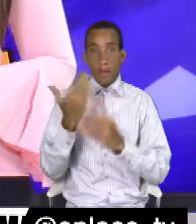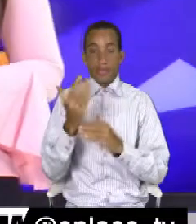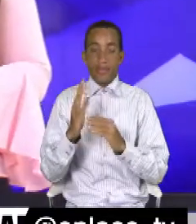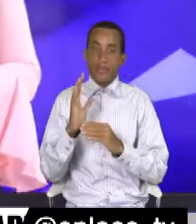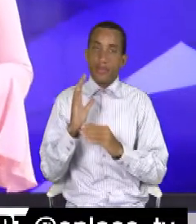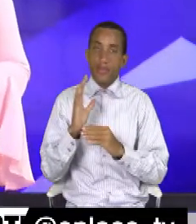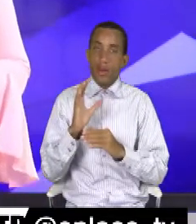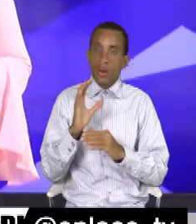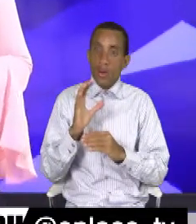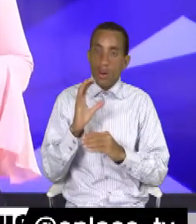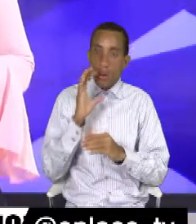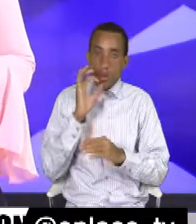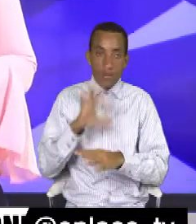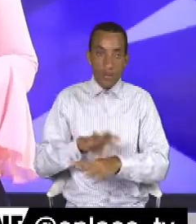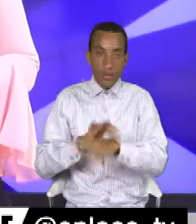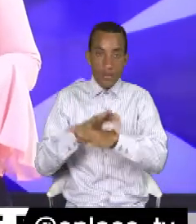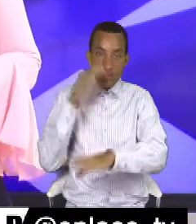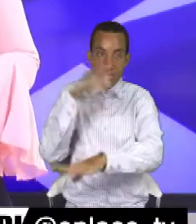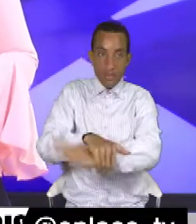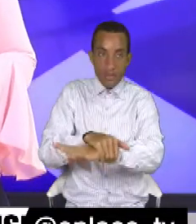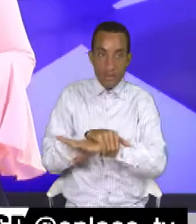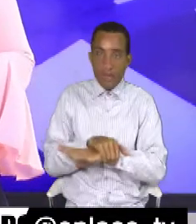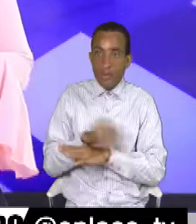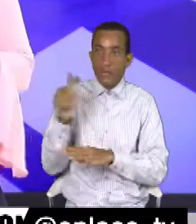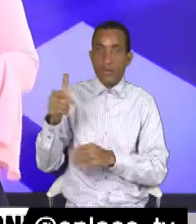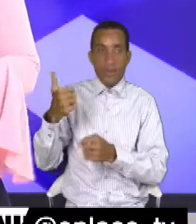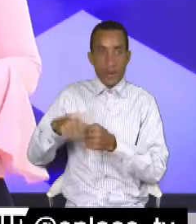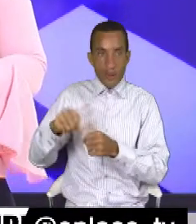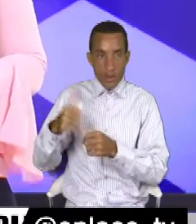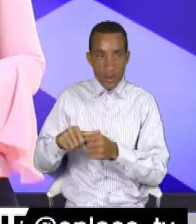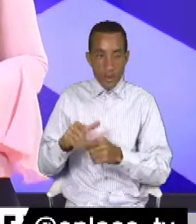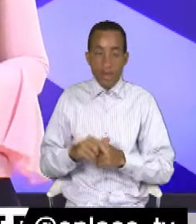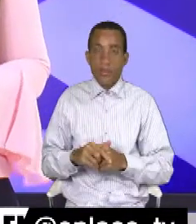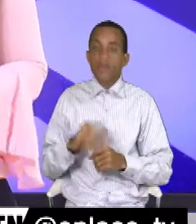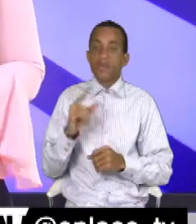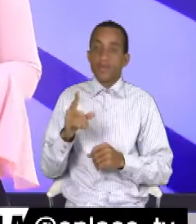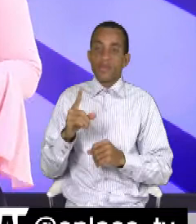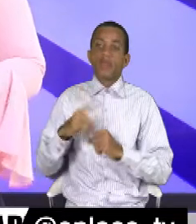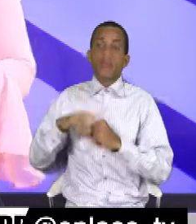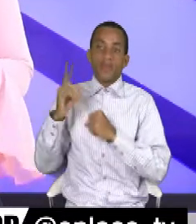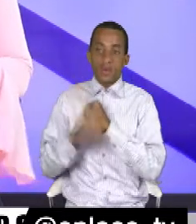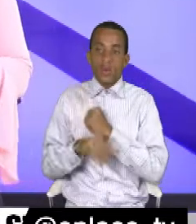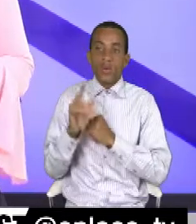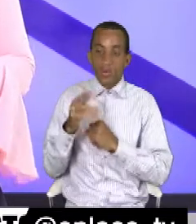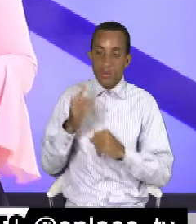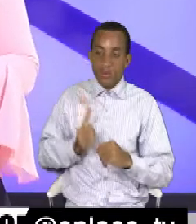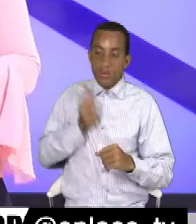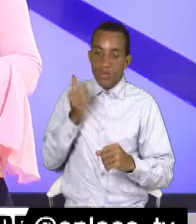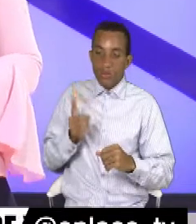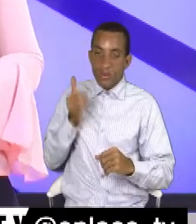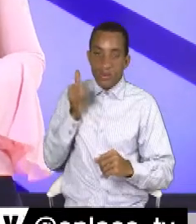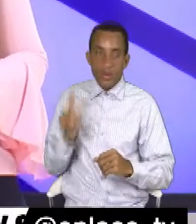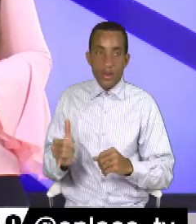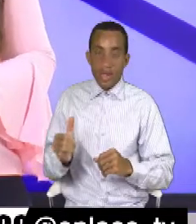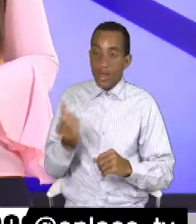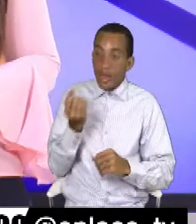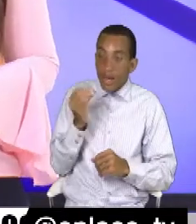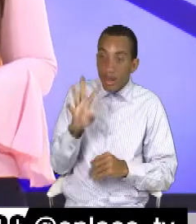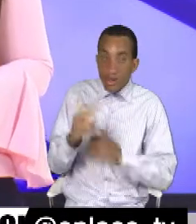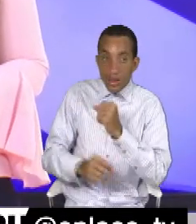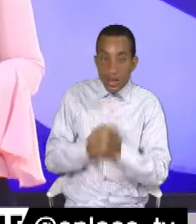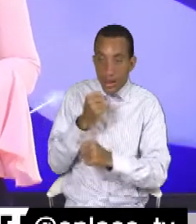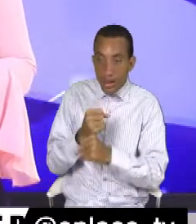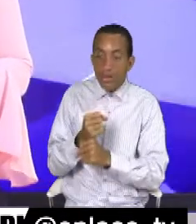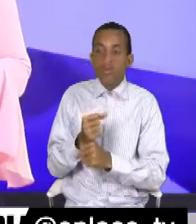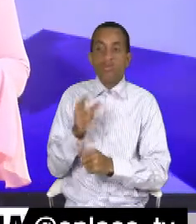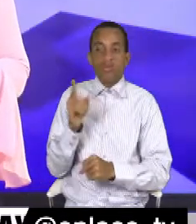de un enfermero de la policlínica de Ecopetrol, a quien se les indica el delito de acceso carnal abusivo en menor de 14 años de edad.